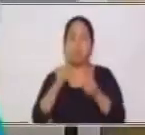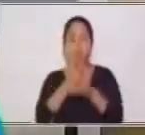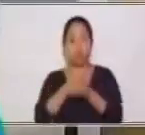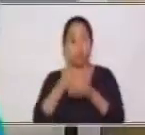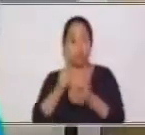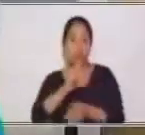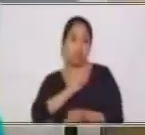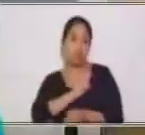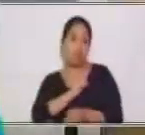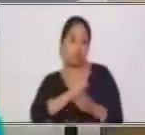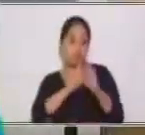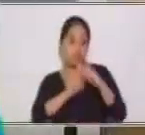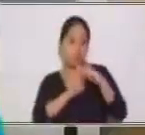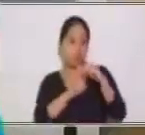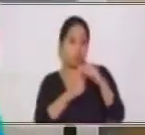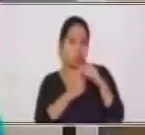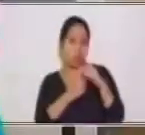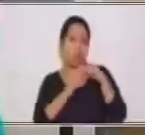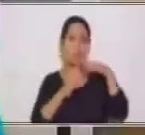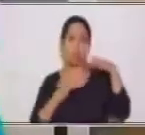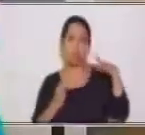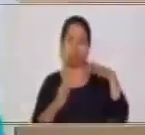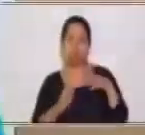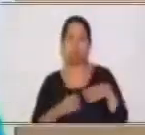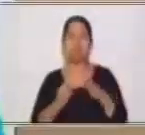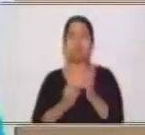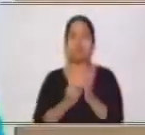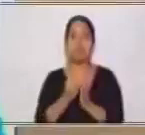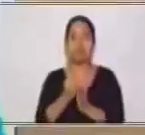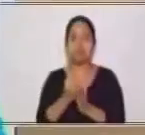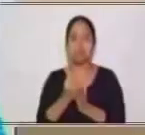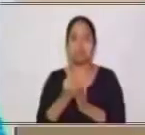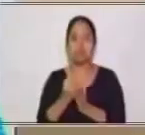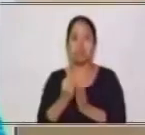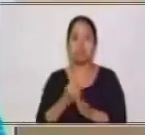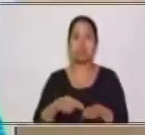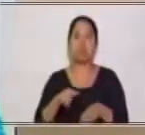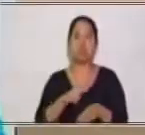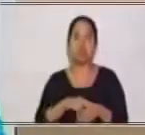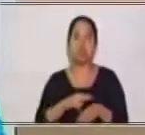con inicial mayúscula. Instituto Nacional de Turismo.